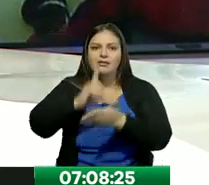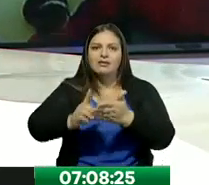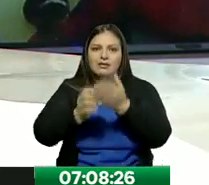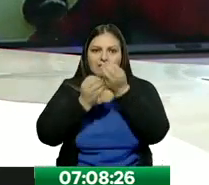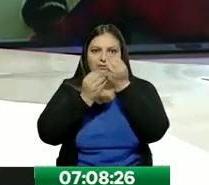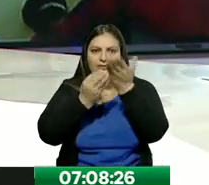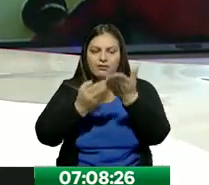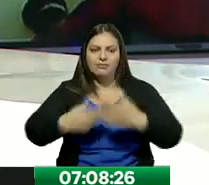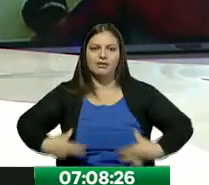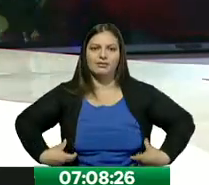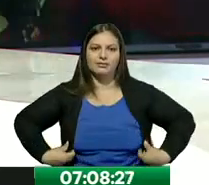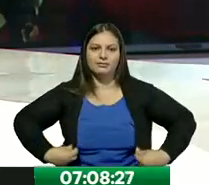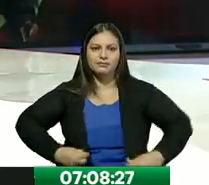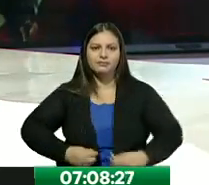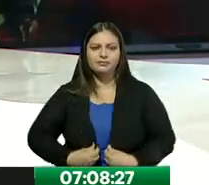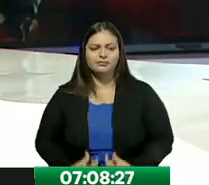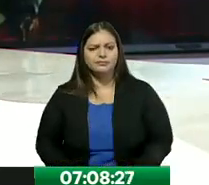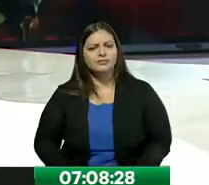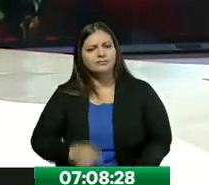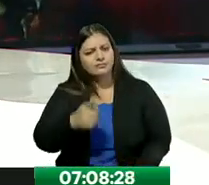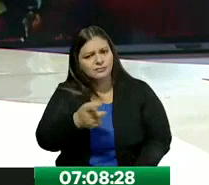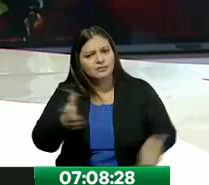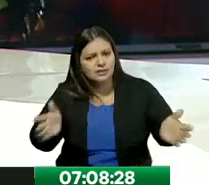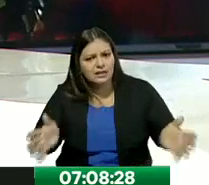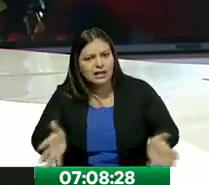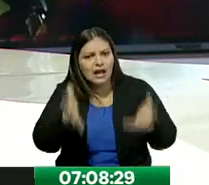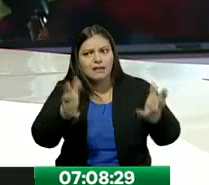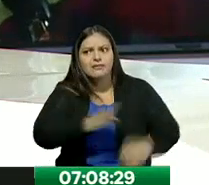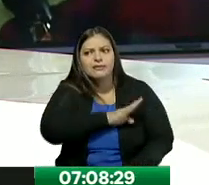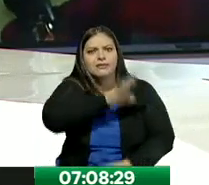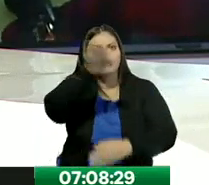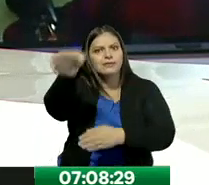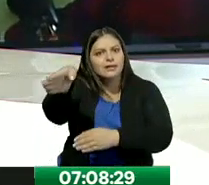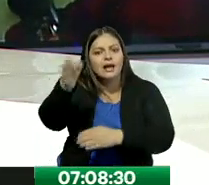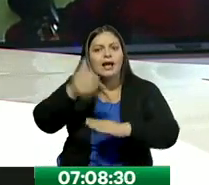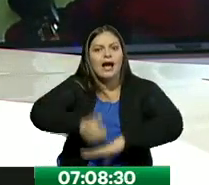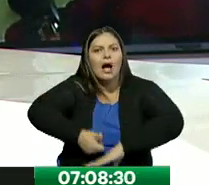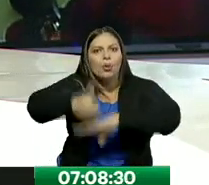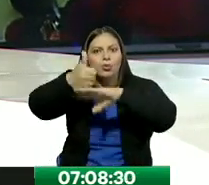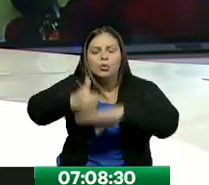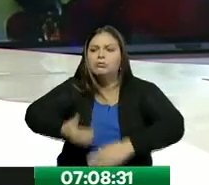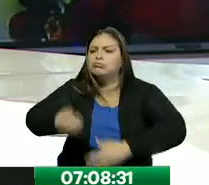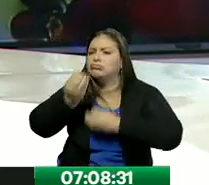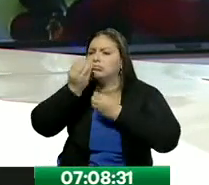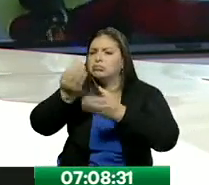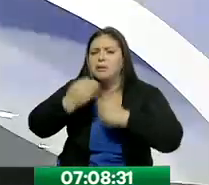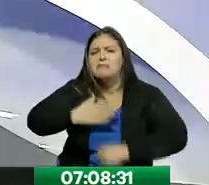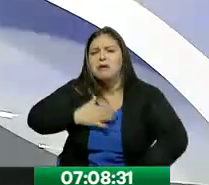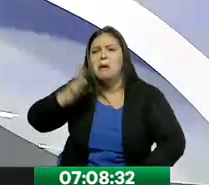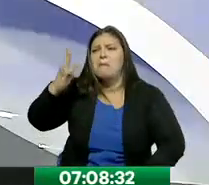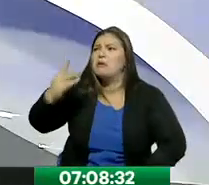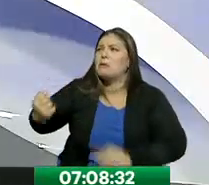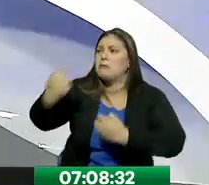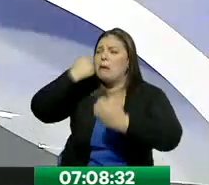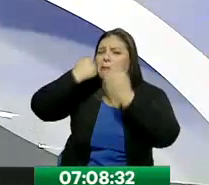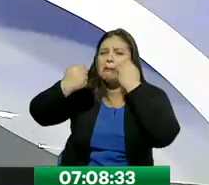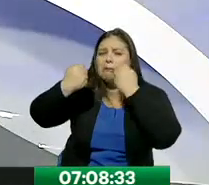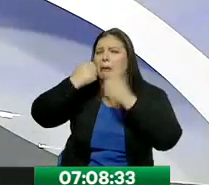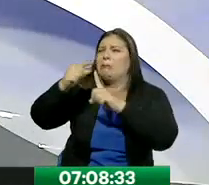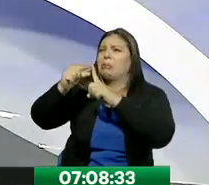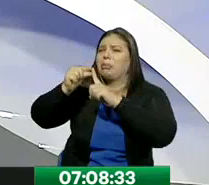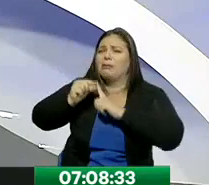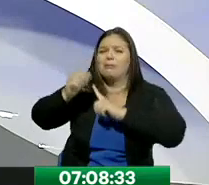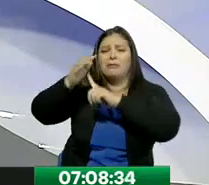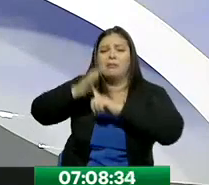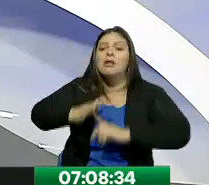las mujeres, ir a buscar precisamente ayuda y denunciar a estos malos hombres. José Luis, lamentablemente es el